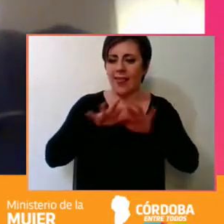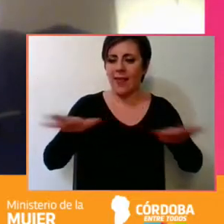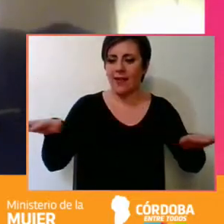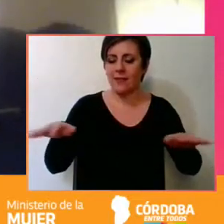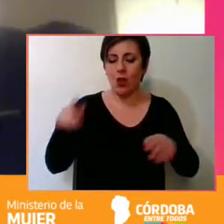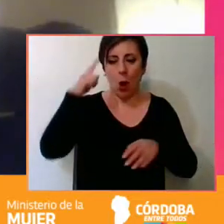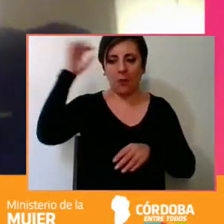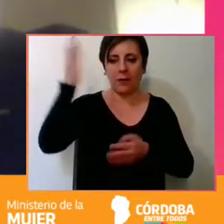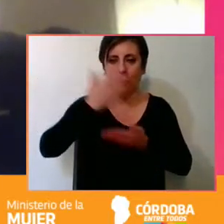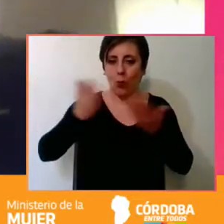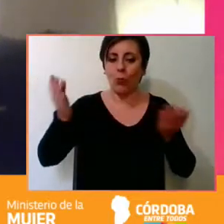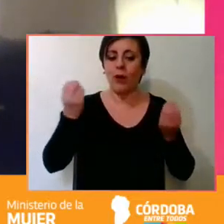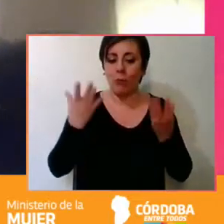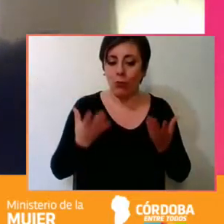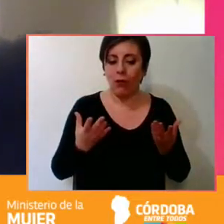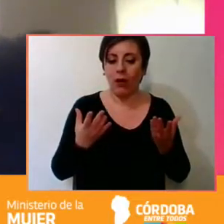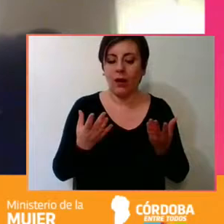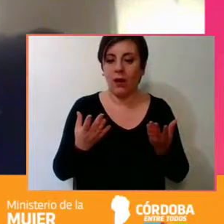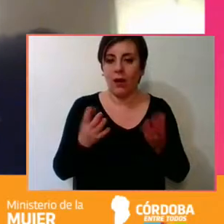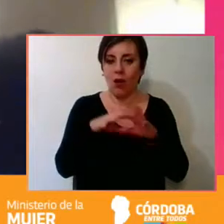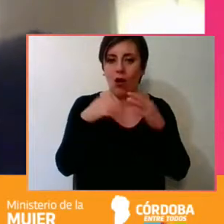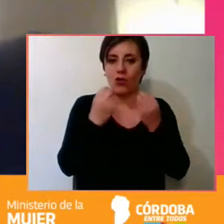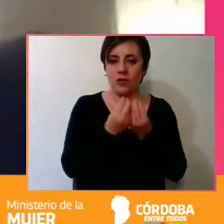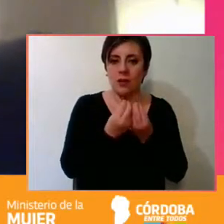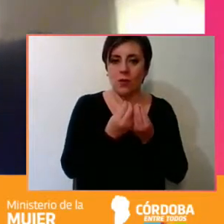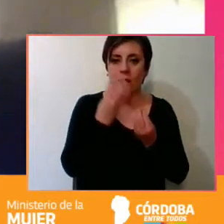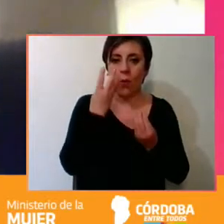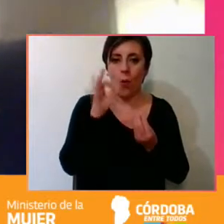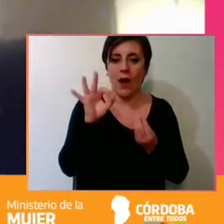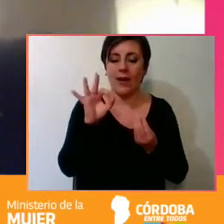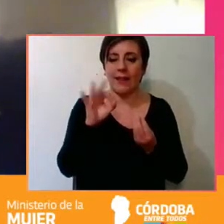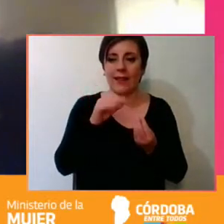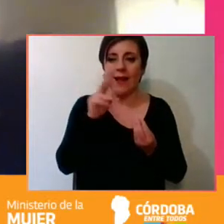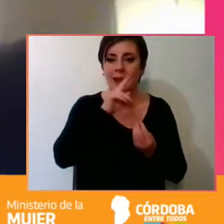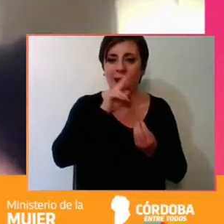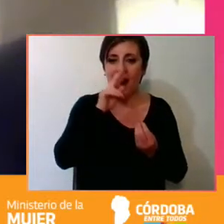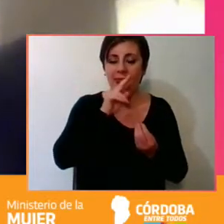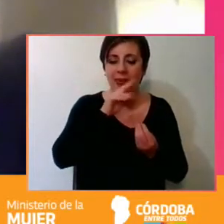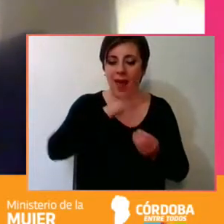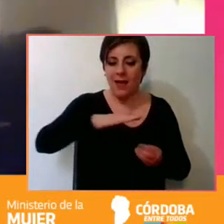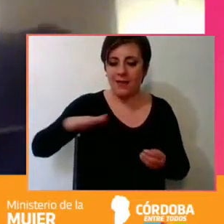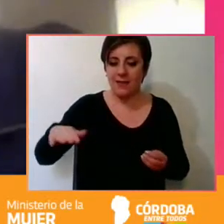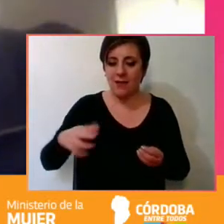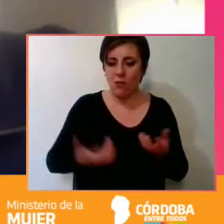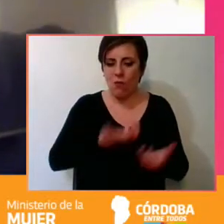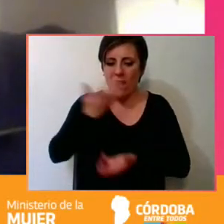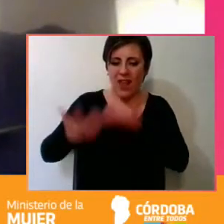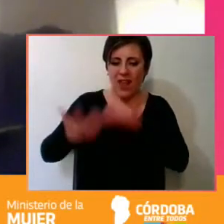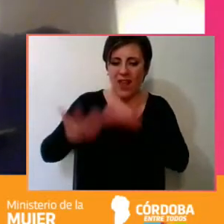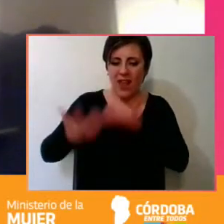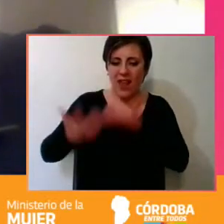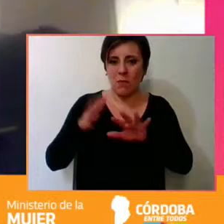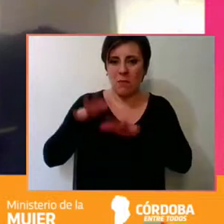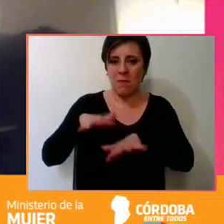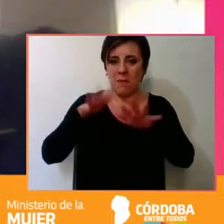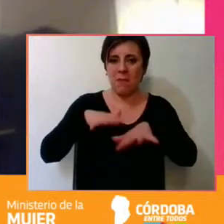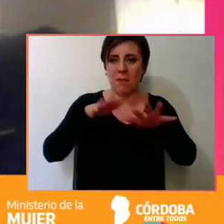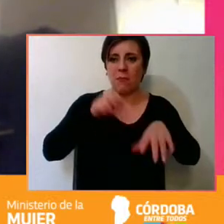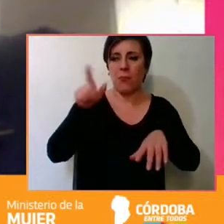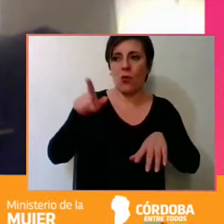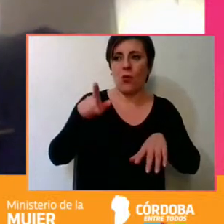pública, como consecuencia de la muerte de 40 niñas en un incendio mientras protestaban de los abusos que sufrían.